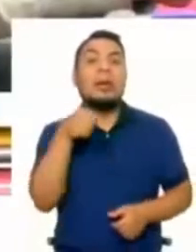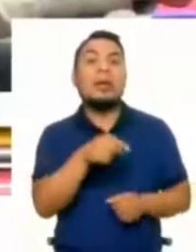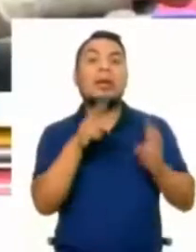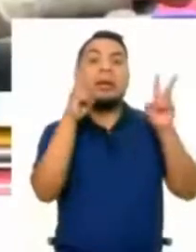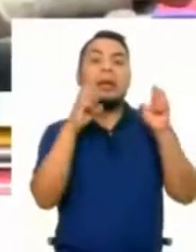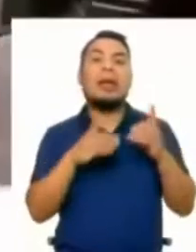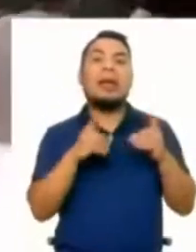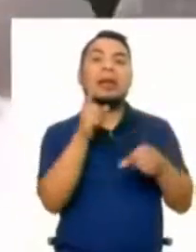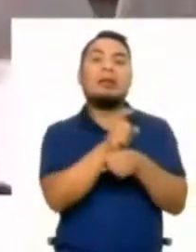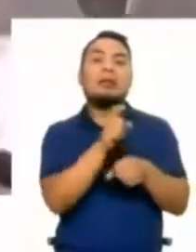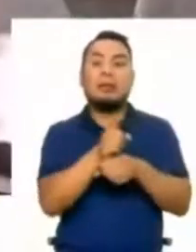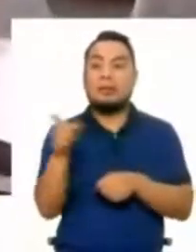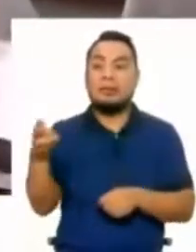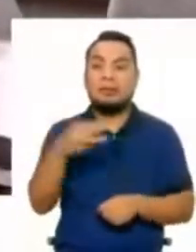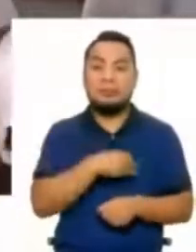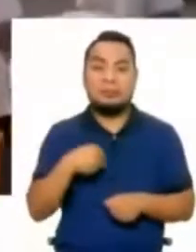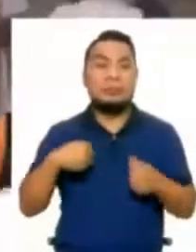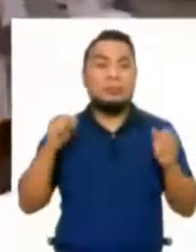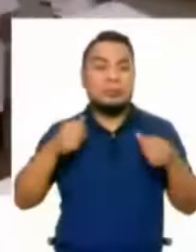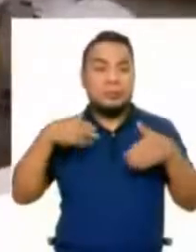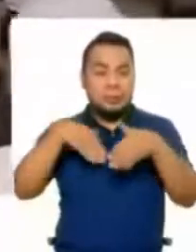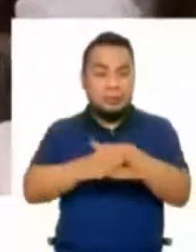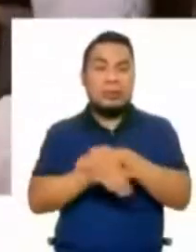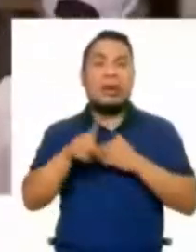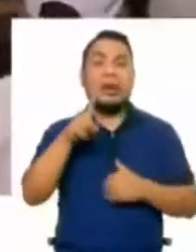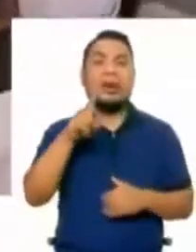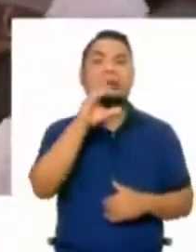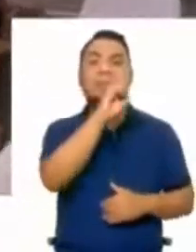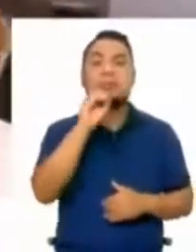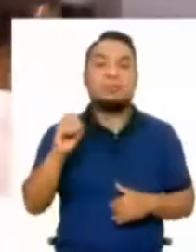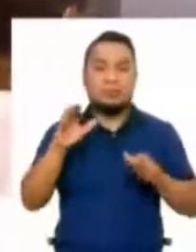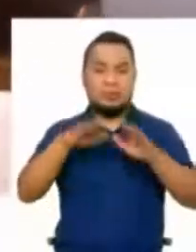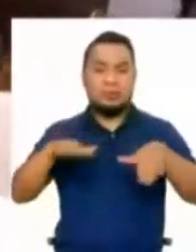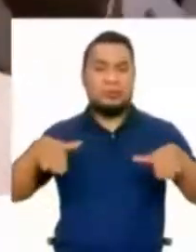comparte nuestra información. Con nosotros será hasta la próxima, Tupananchis Kama.